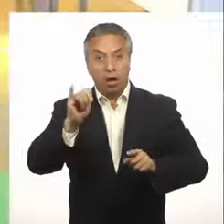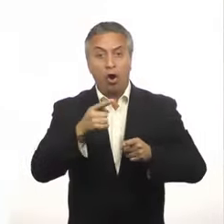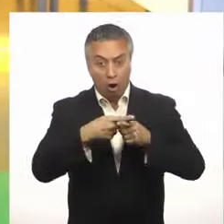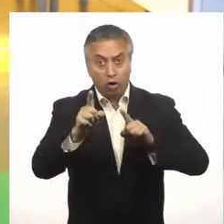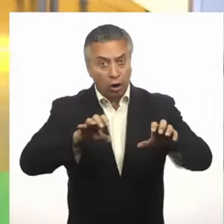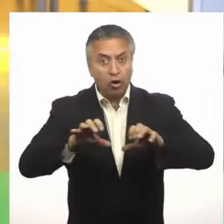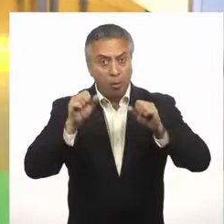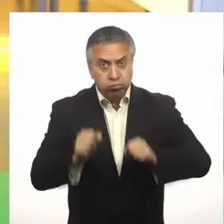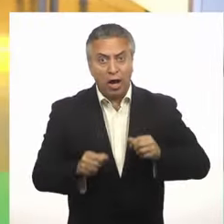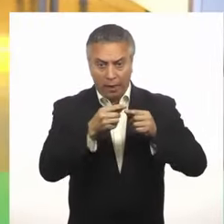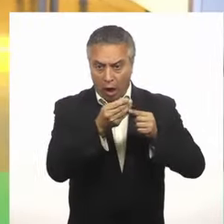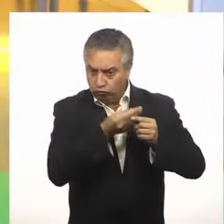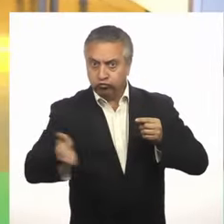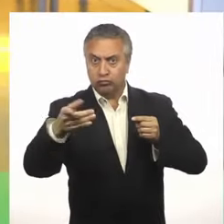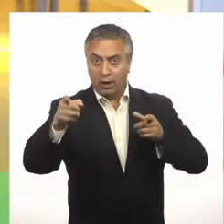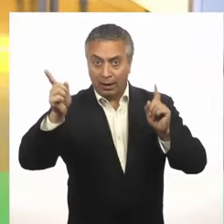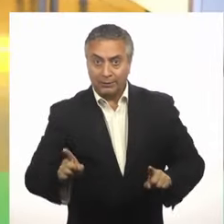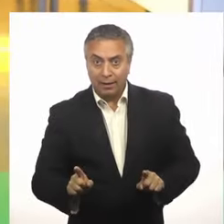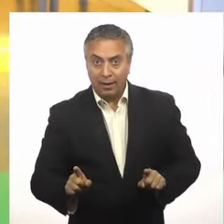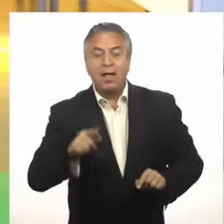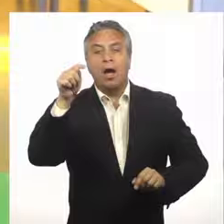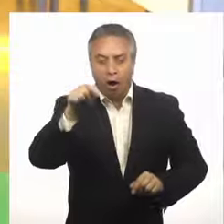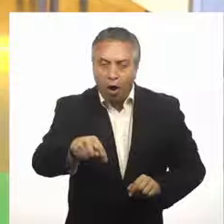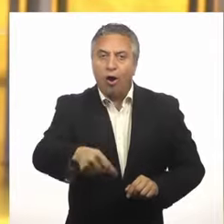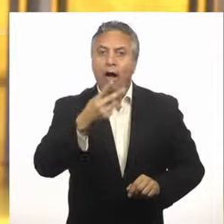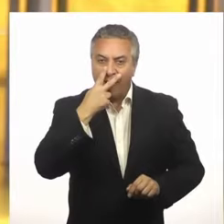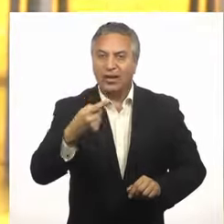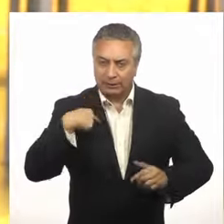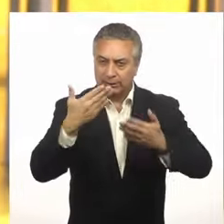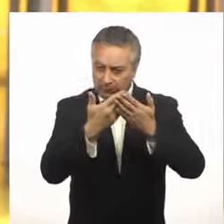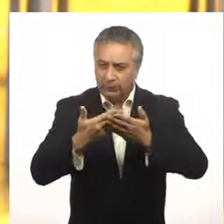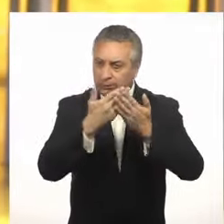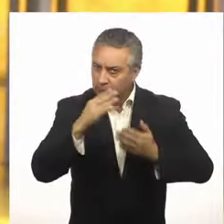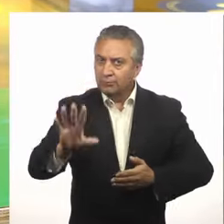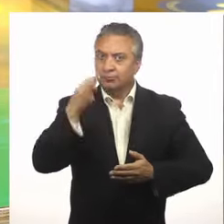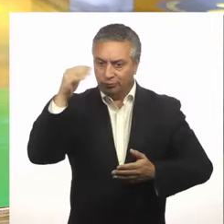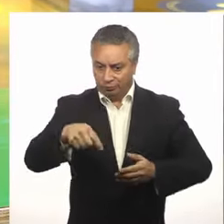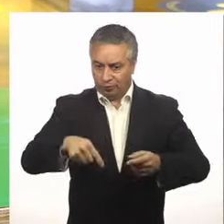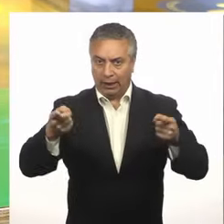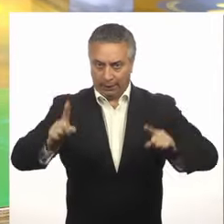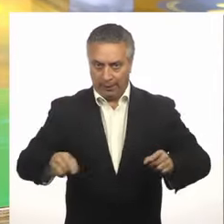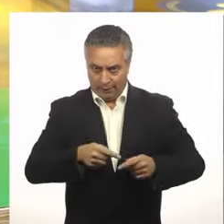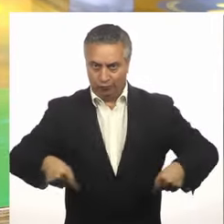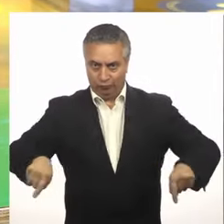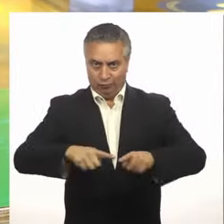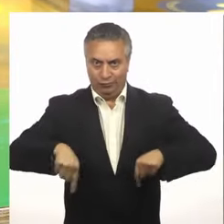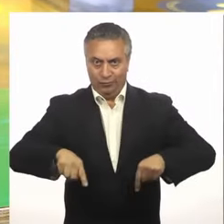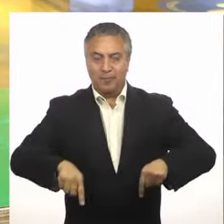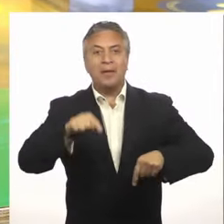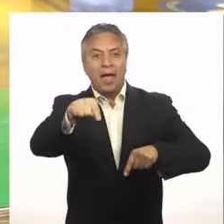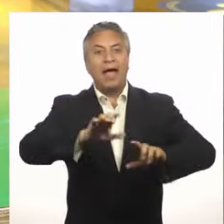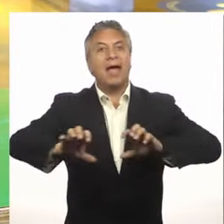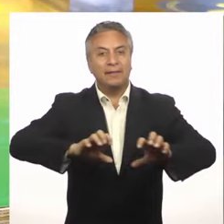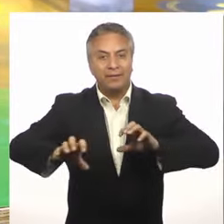electricidad? Bueno, eso es lo que vamos a descubrir hoy a través de este circuito eléctrico. Para realizar esta actividad,